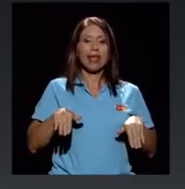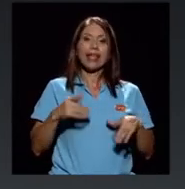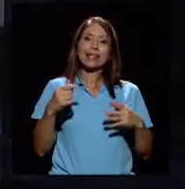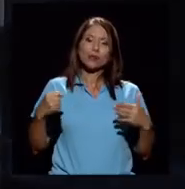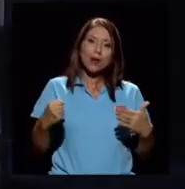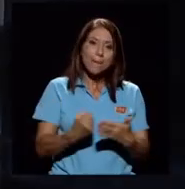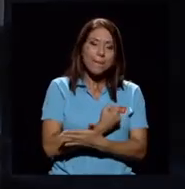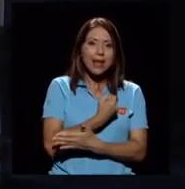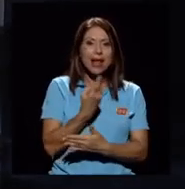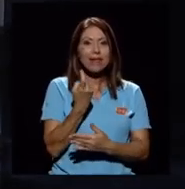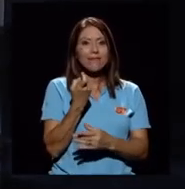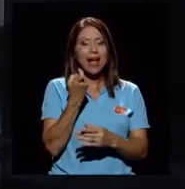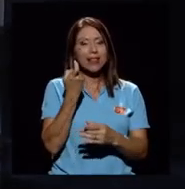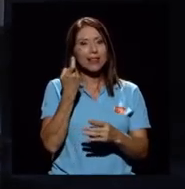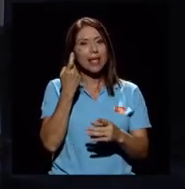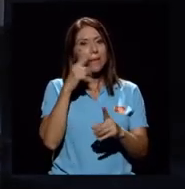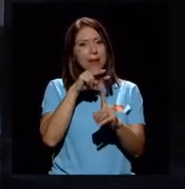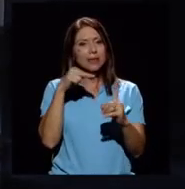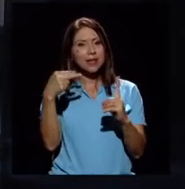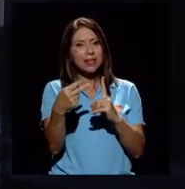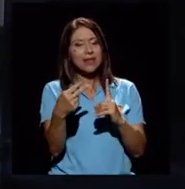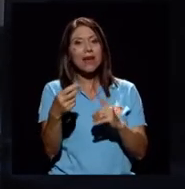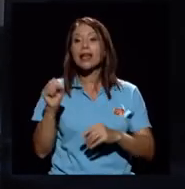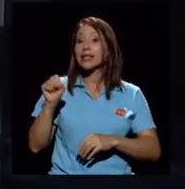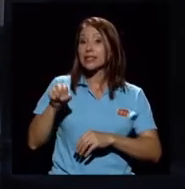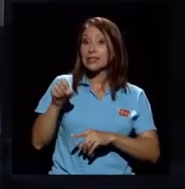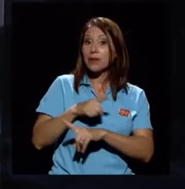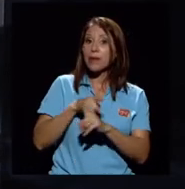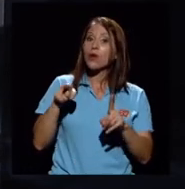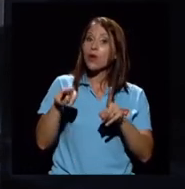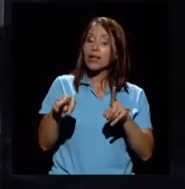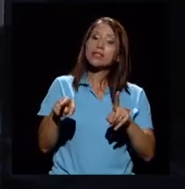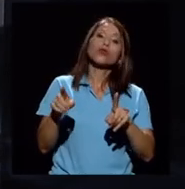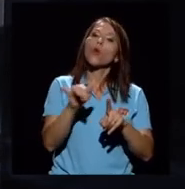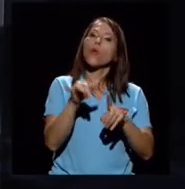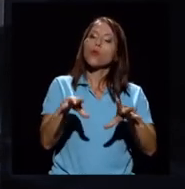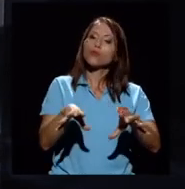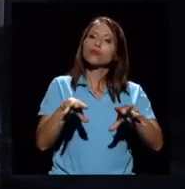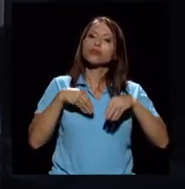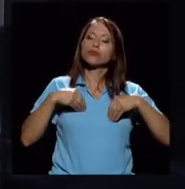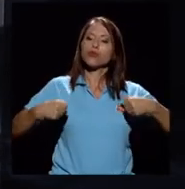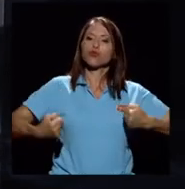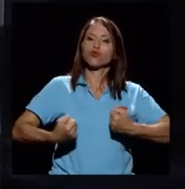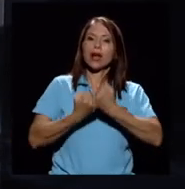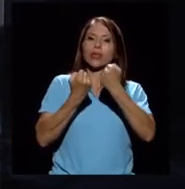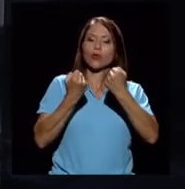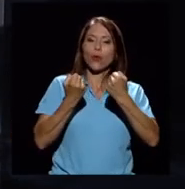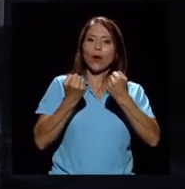si lo cual también nos plantea un reto a nivel de la región